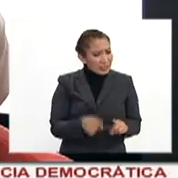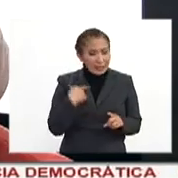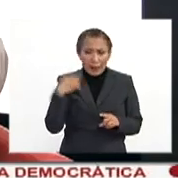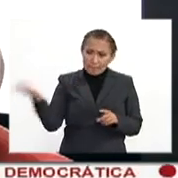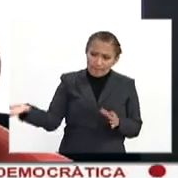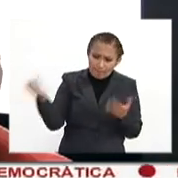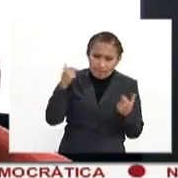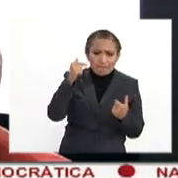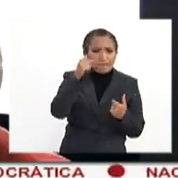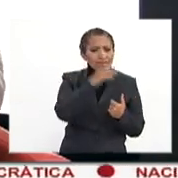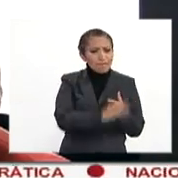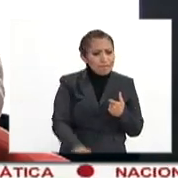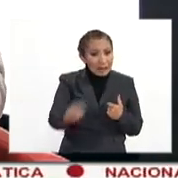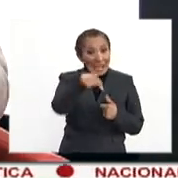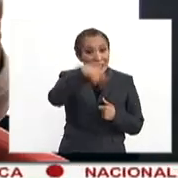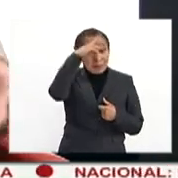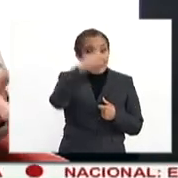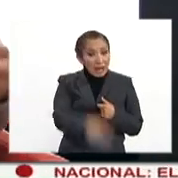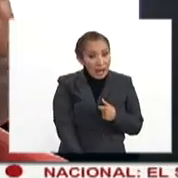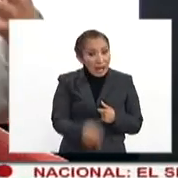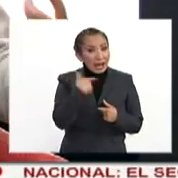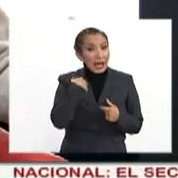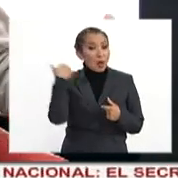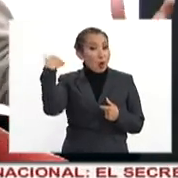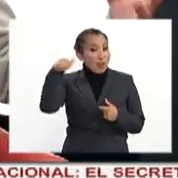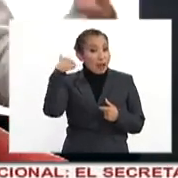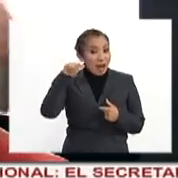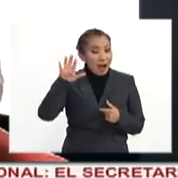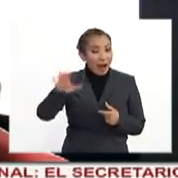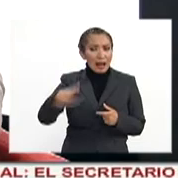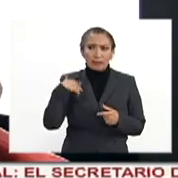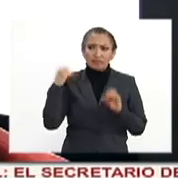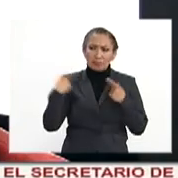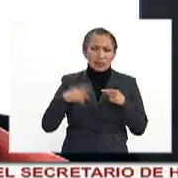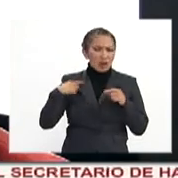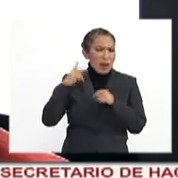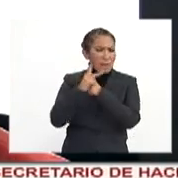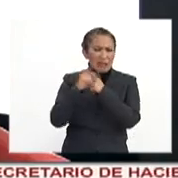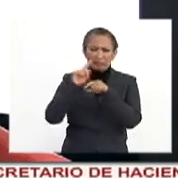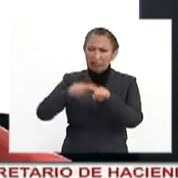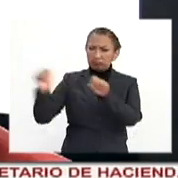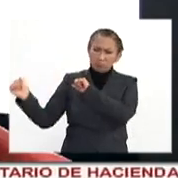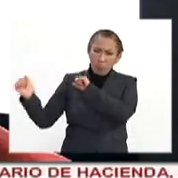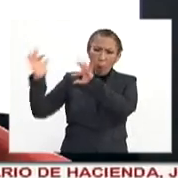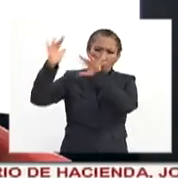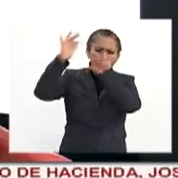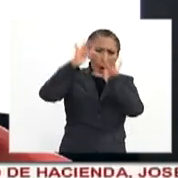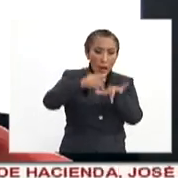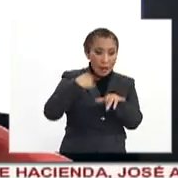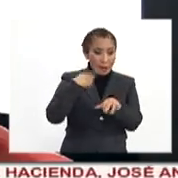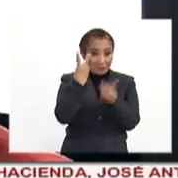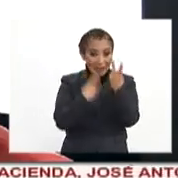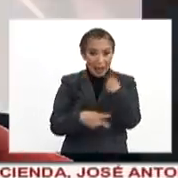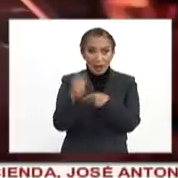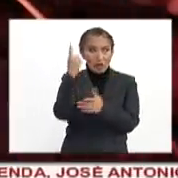FINPRO que se da en México, que se da en Guadalajara, trae a gente de muchos países, que no solamente